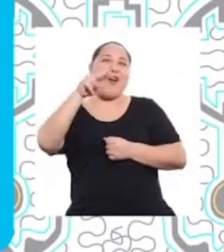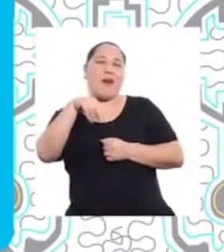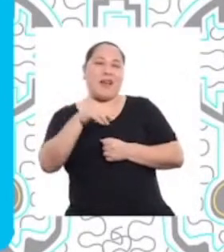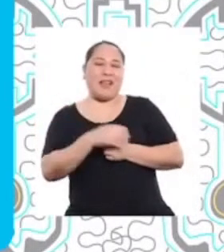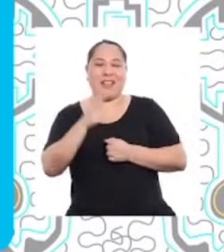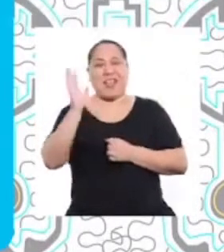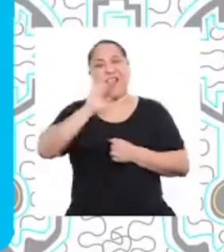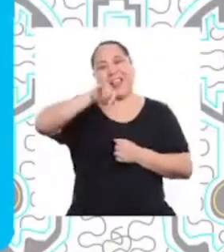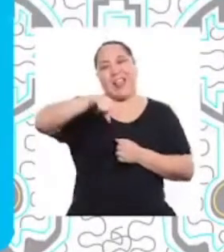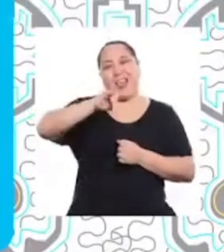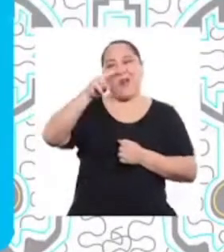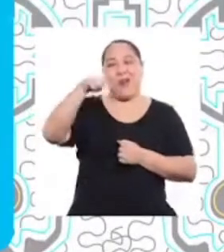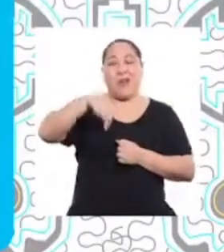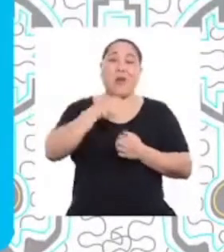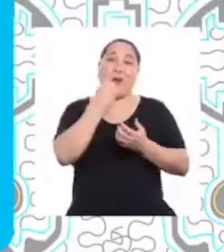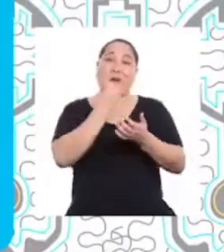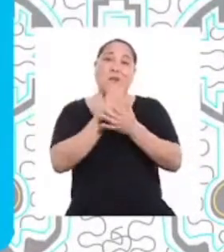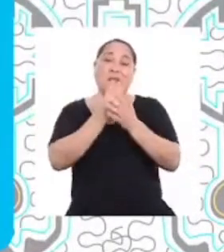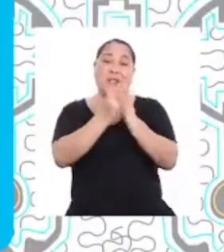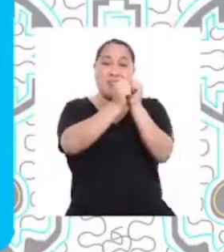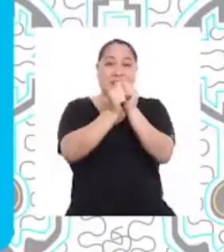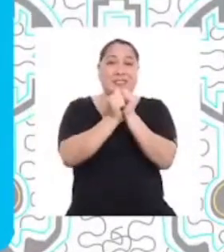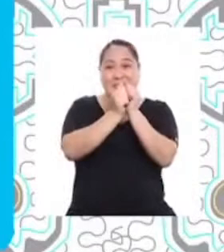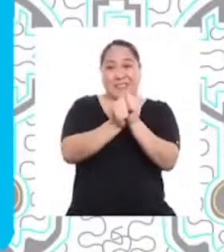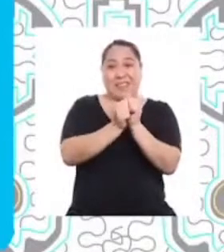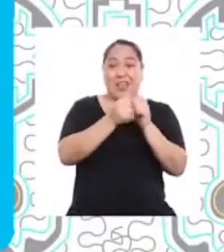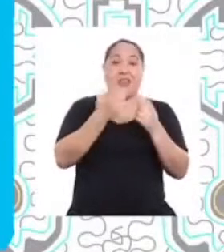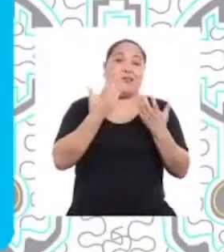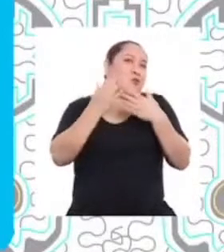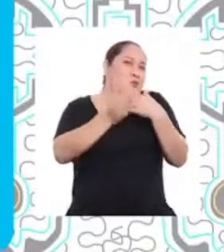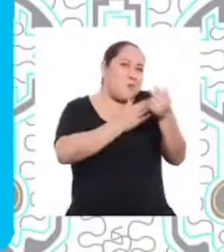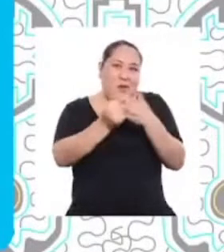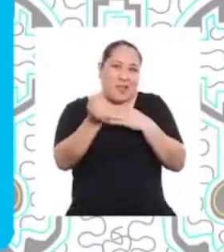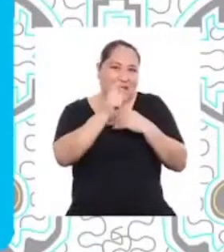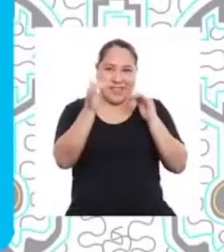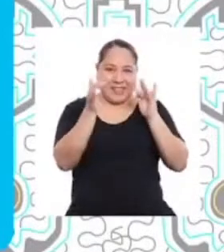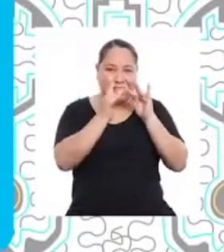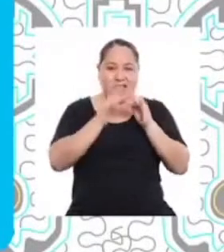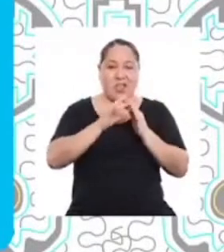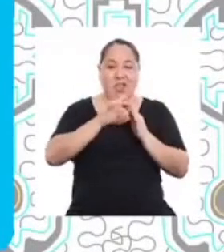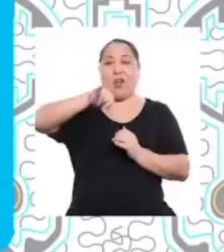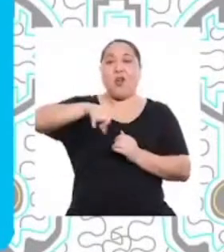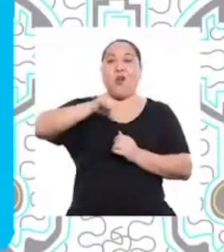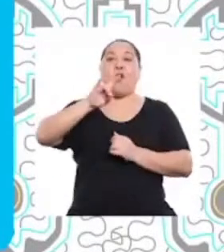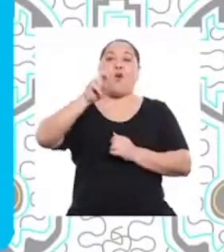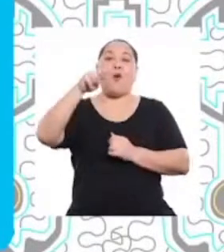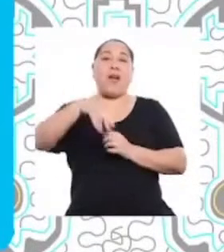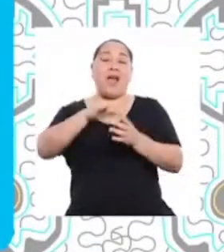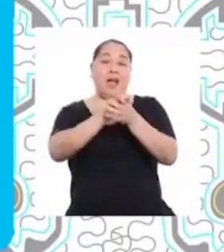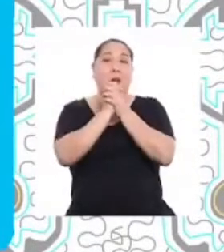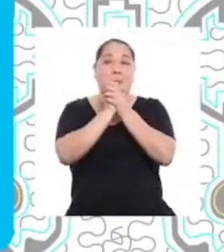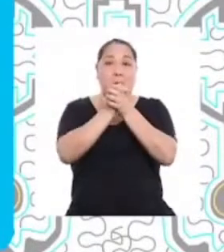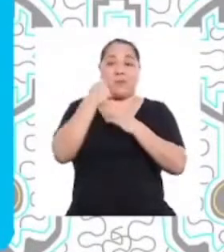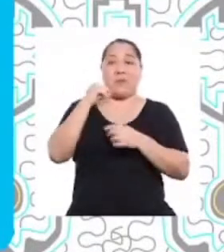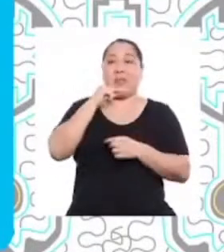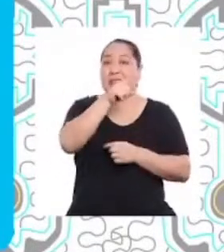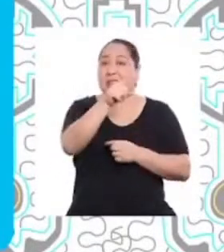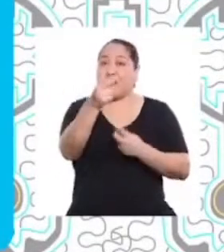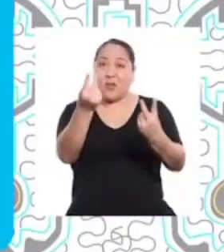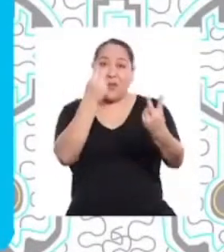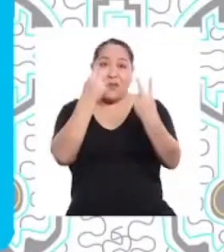Juan! ¡Hola, Juan! ¡Qué bueno que nos acompañes, aunque no puedas conectarte! Juan, amigas y amigos que nos ven desde